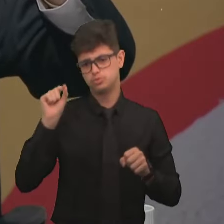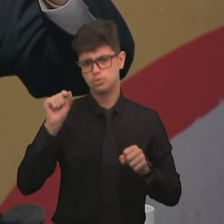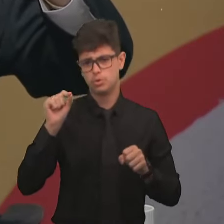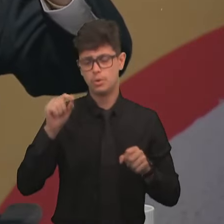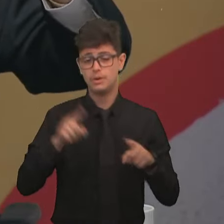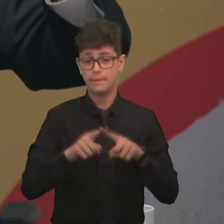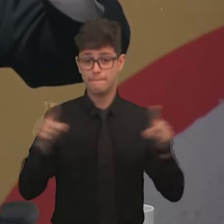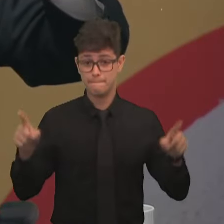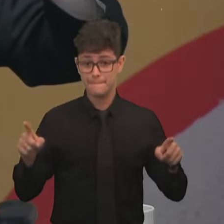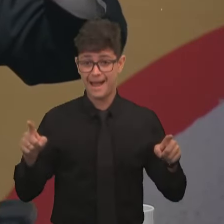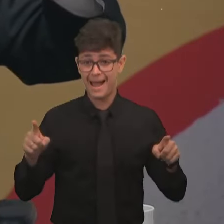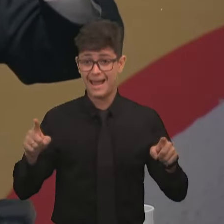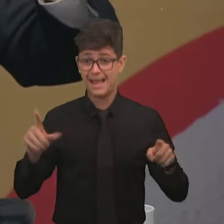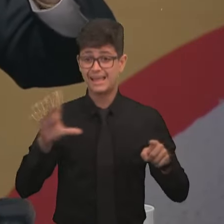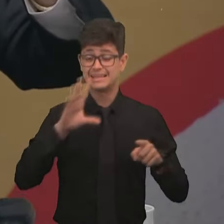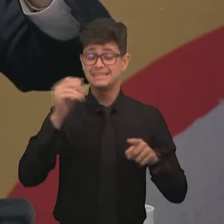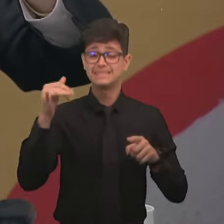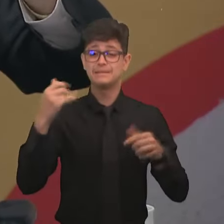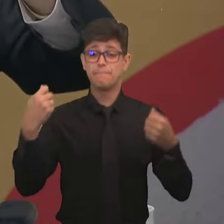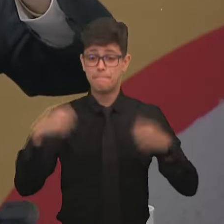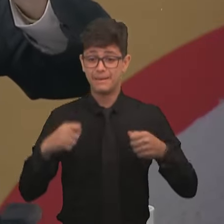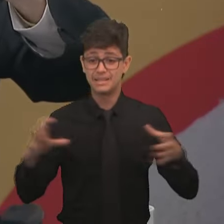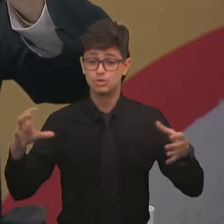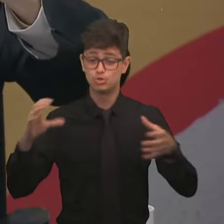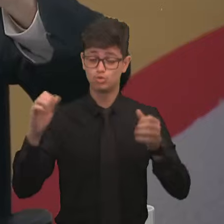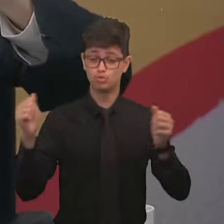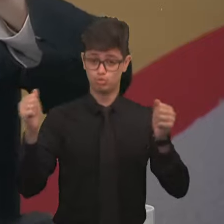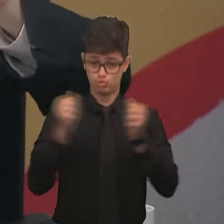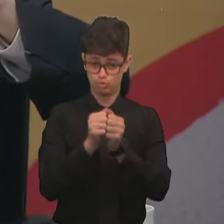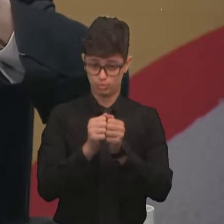para el usuario la interfaz va a ser la misma.